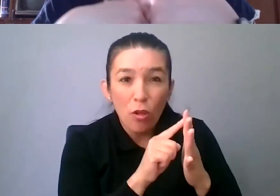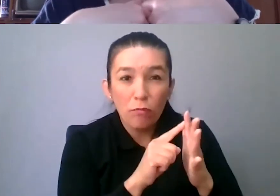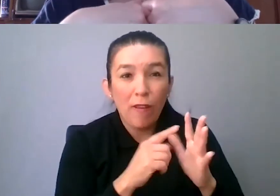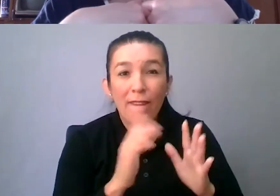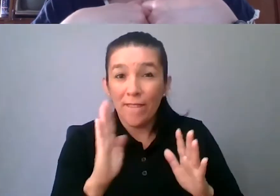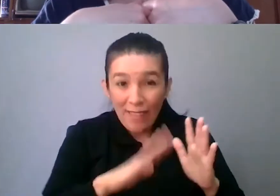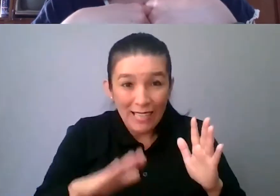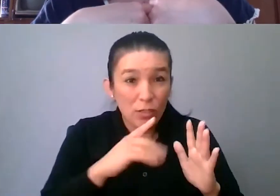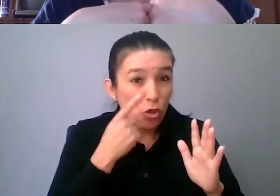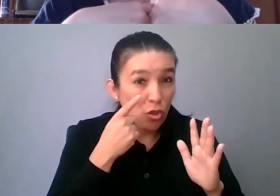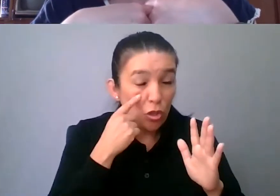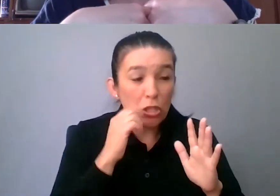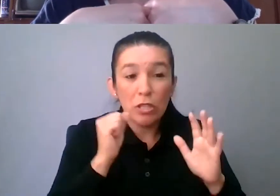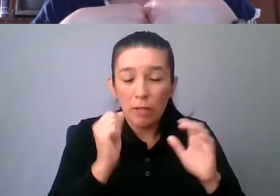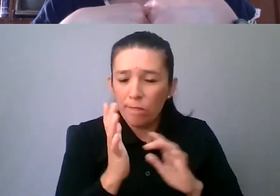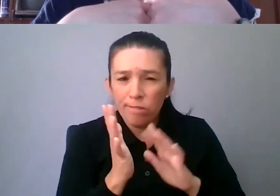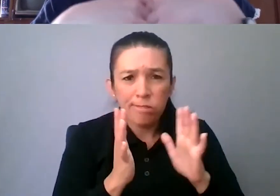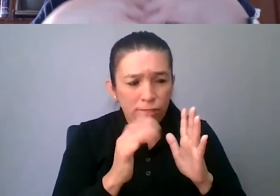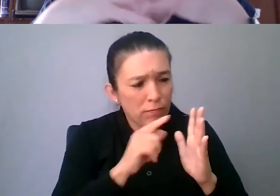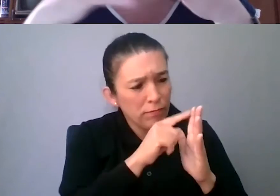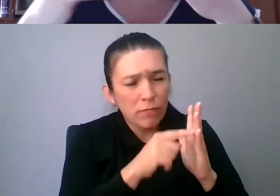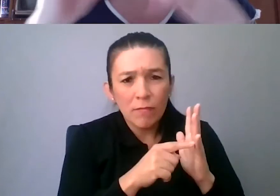se puede